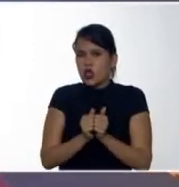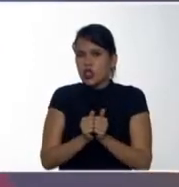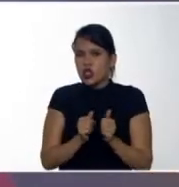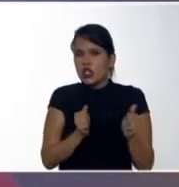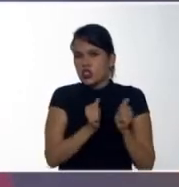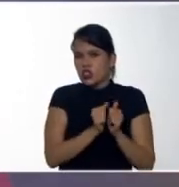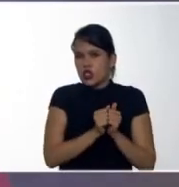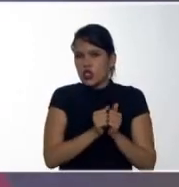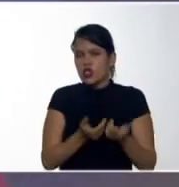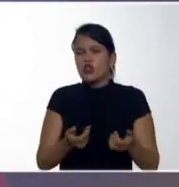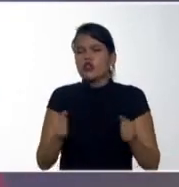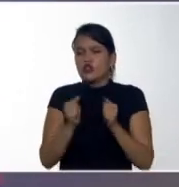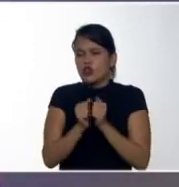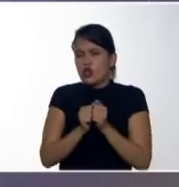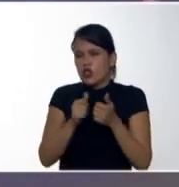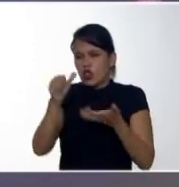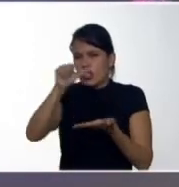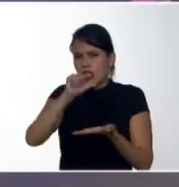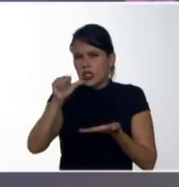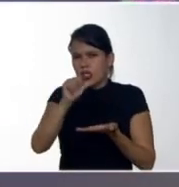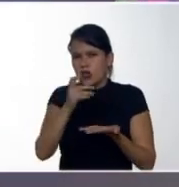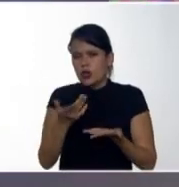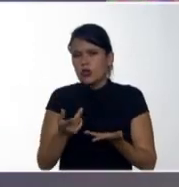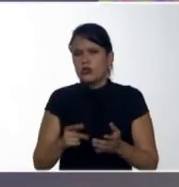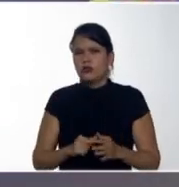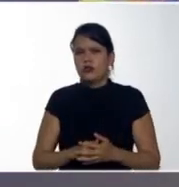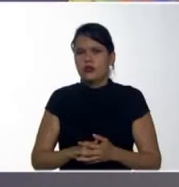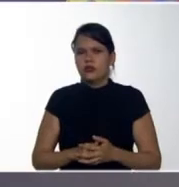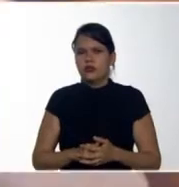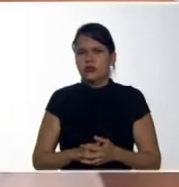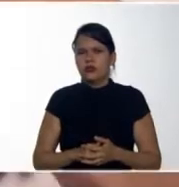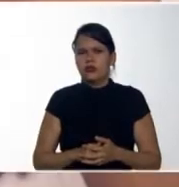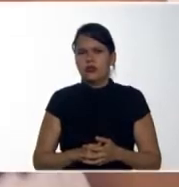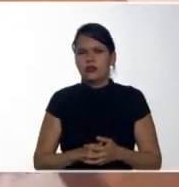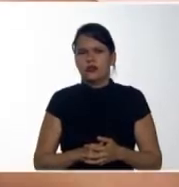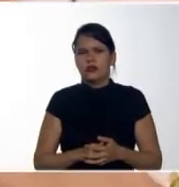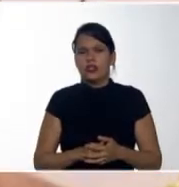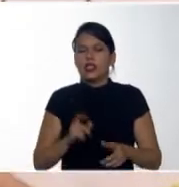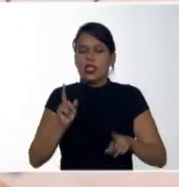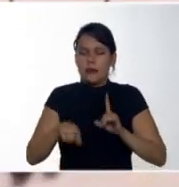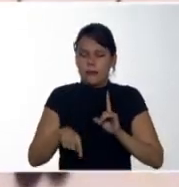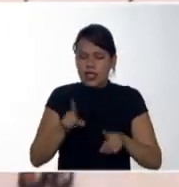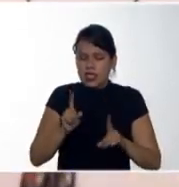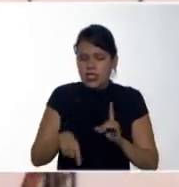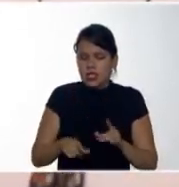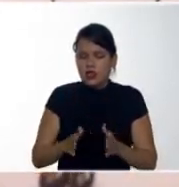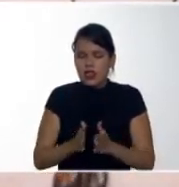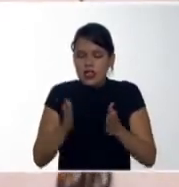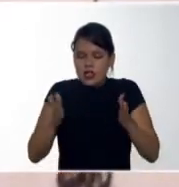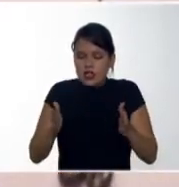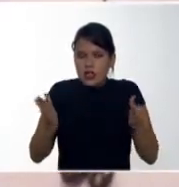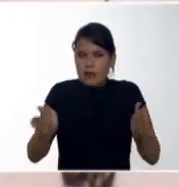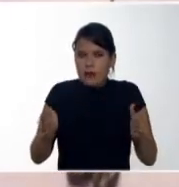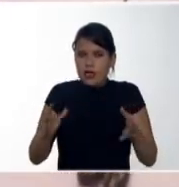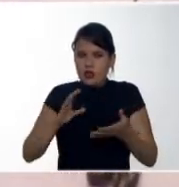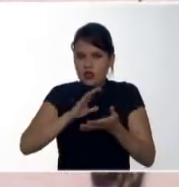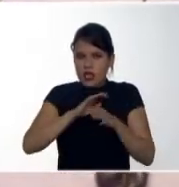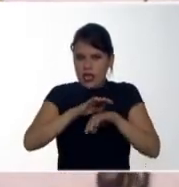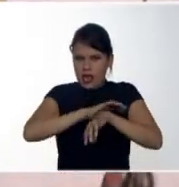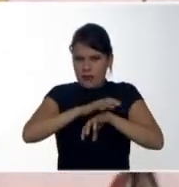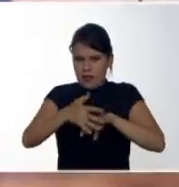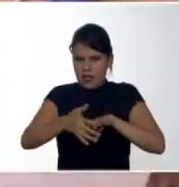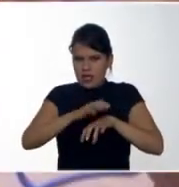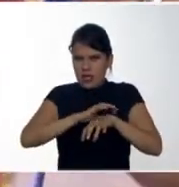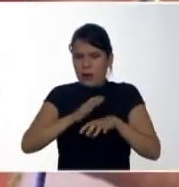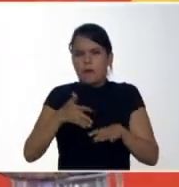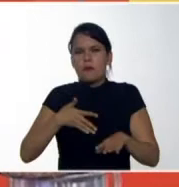sólido, sólido de líquido, dependiendo del tamaño de la malla, ¿sí? Puedo